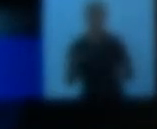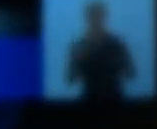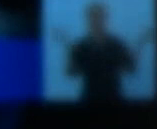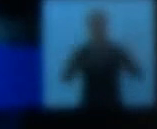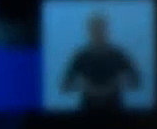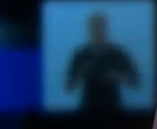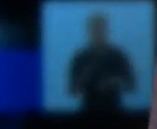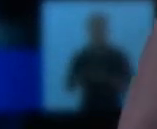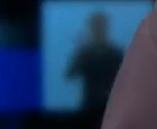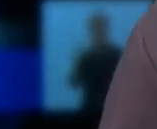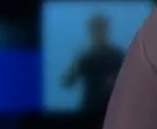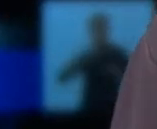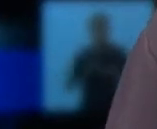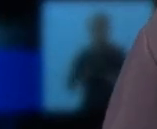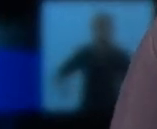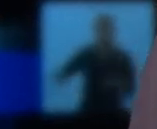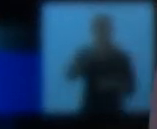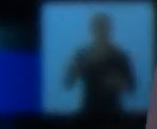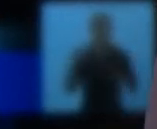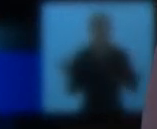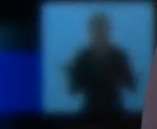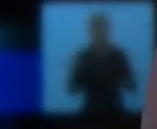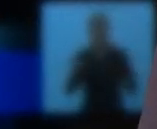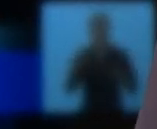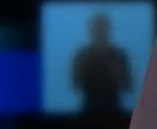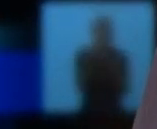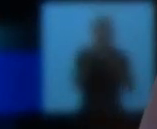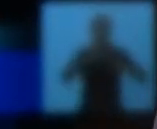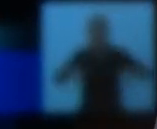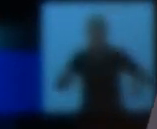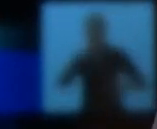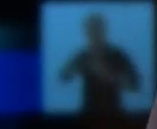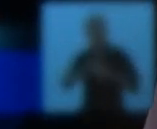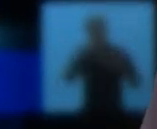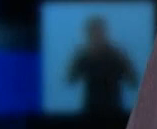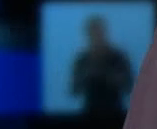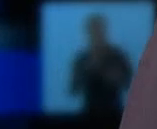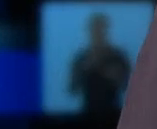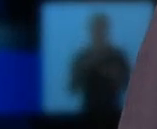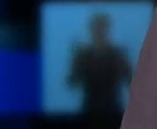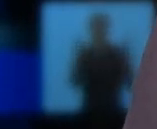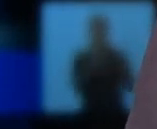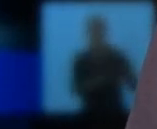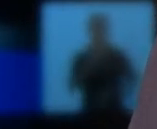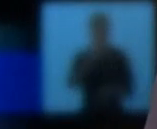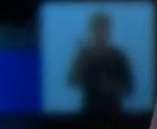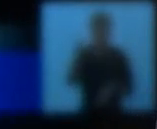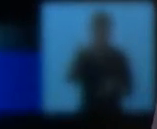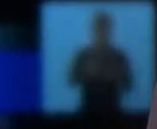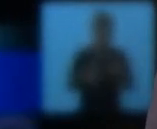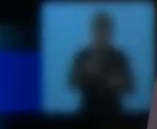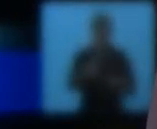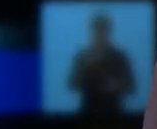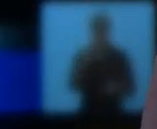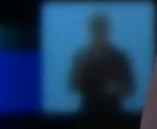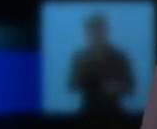la evidencia de esos debates en otros países con más trayectoria en este tipo de cuestiones, lo que nos muestra básicamente la evidencia es eso, que tienen que pasar cosas muy particulares